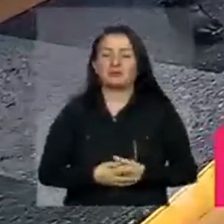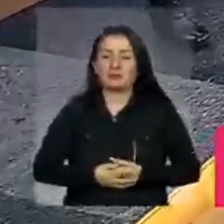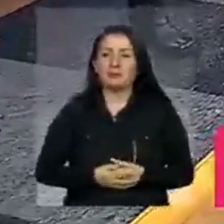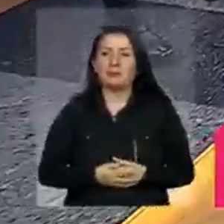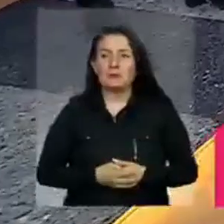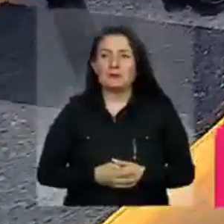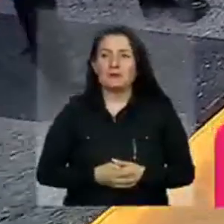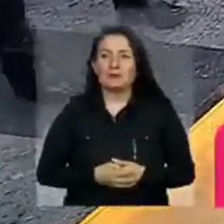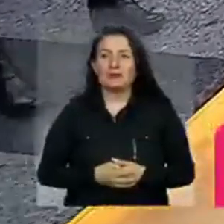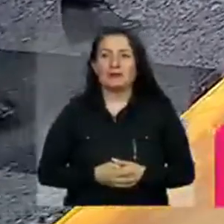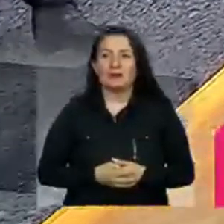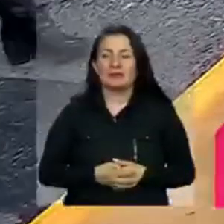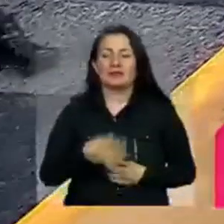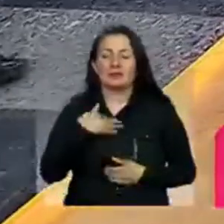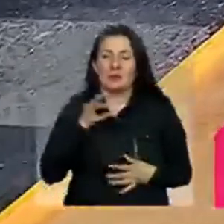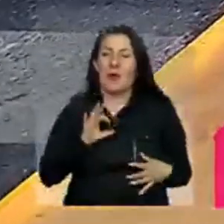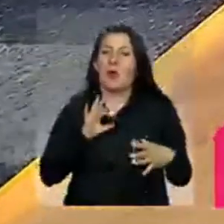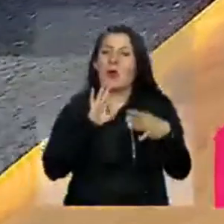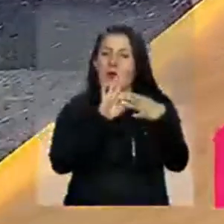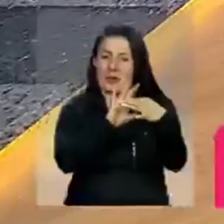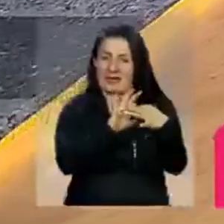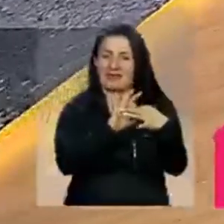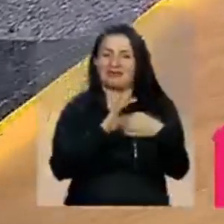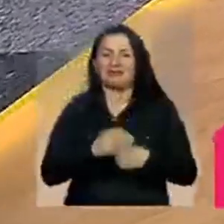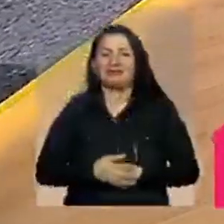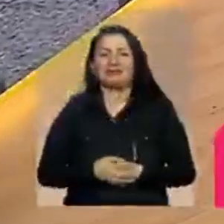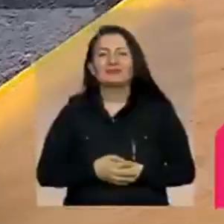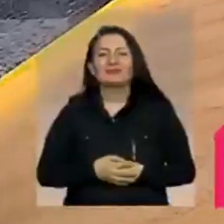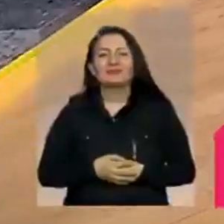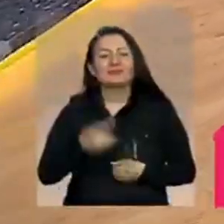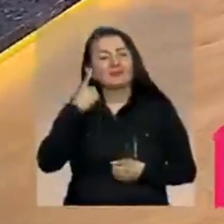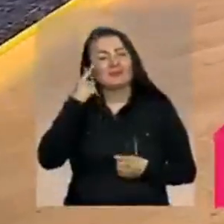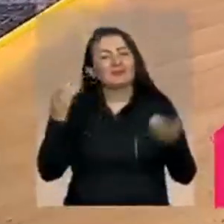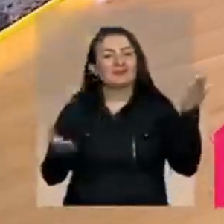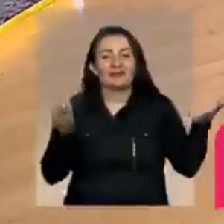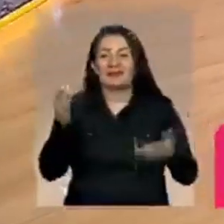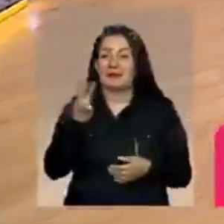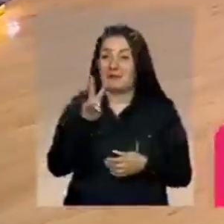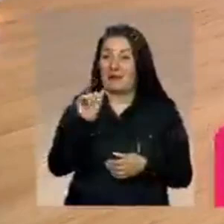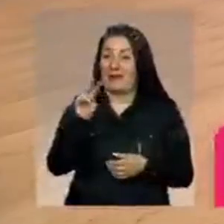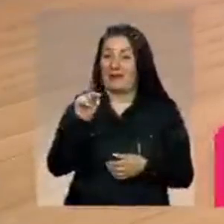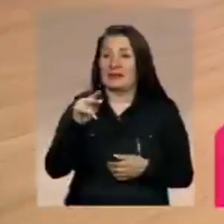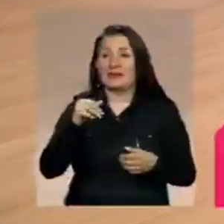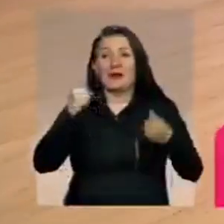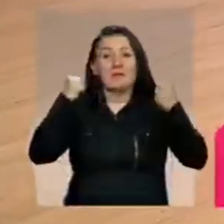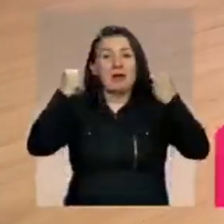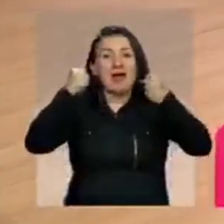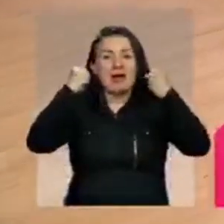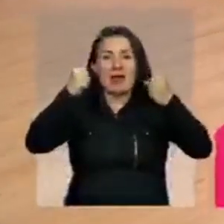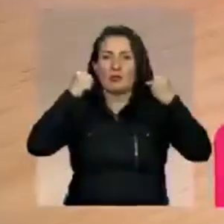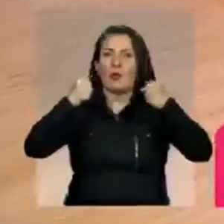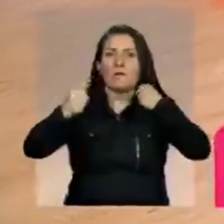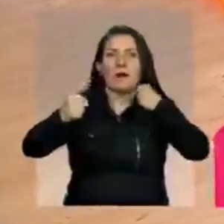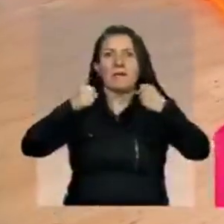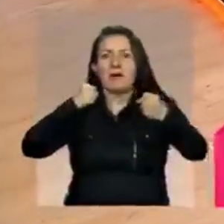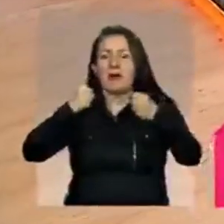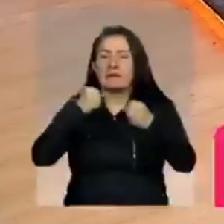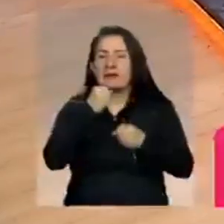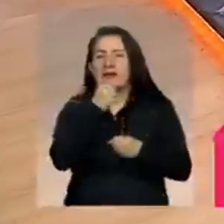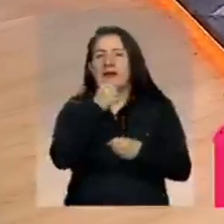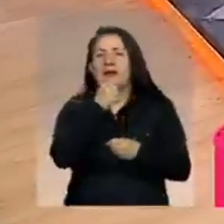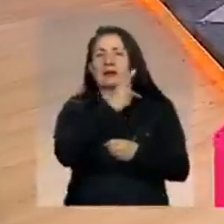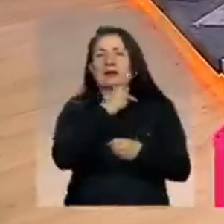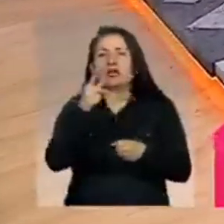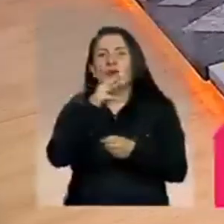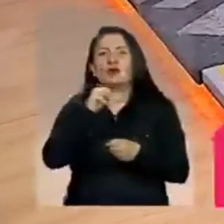mi conclusión, creo que me voy a unir de pronto a esa analogía que hacía Vanessa, es una maratón y creo que vamos como en el kilómetro 5,